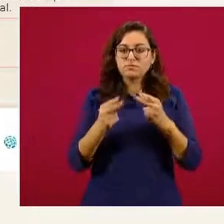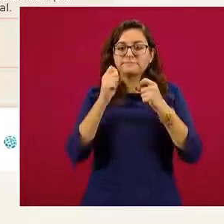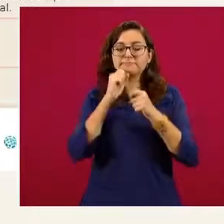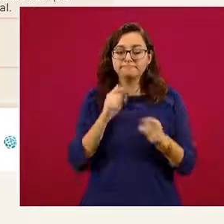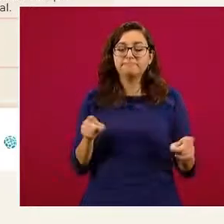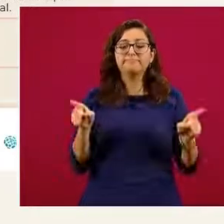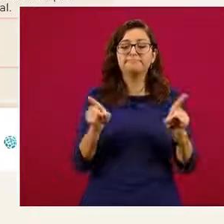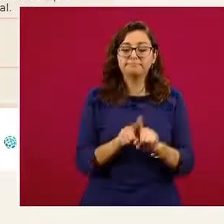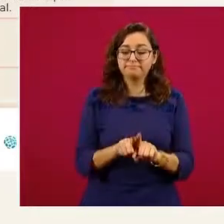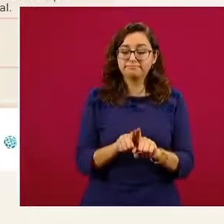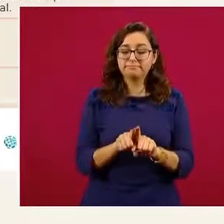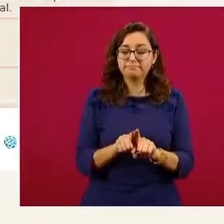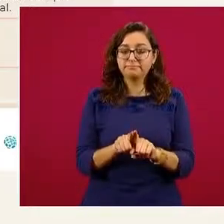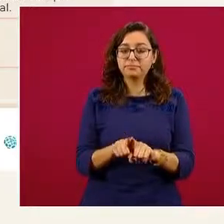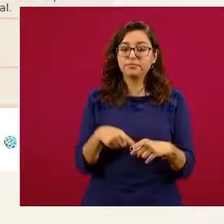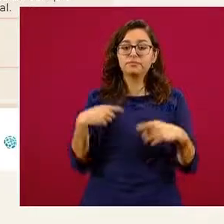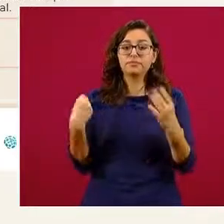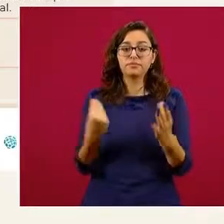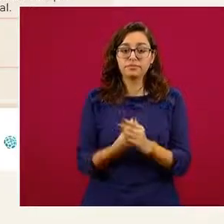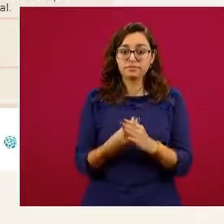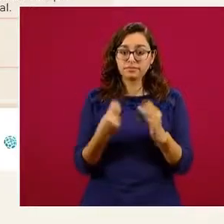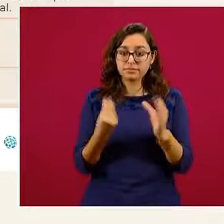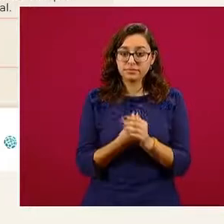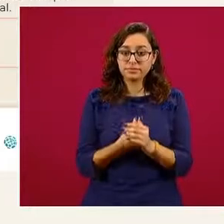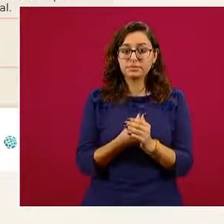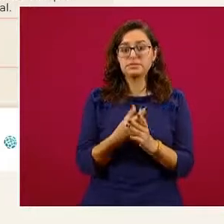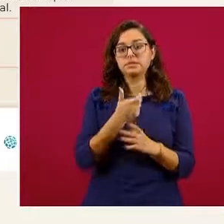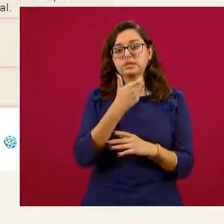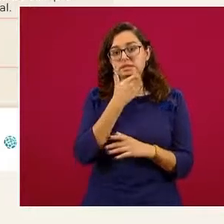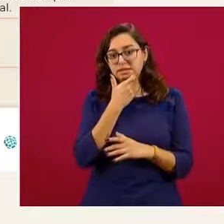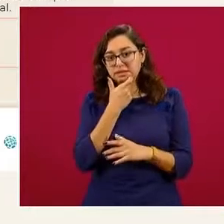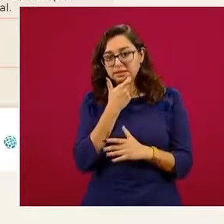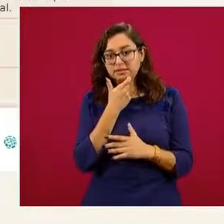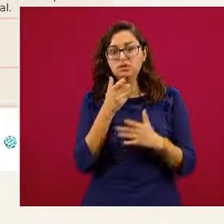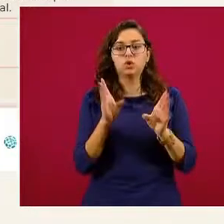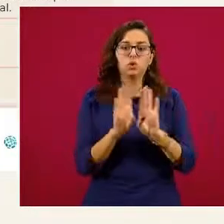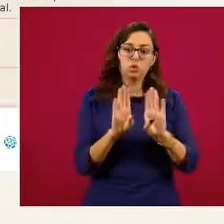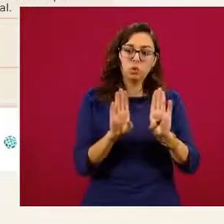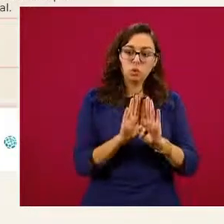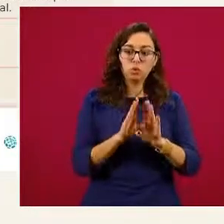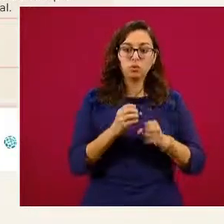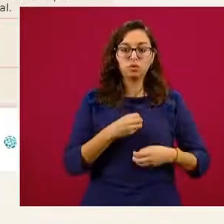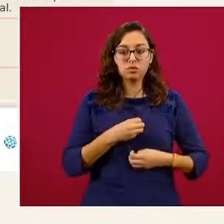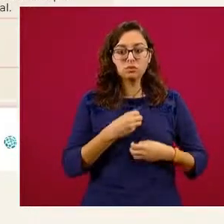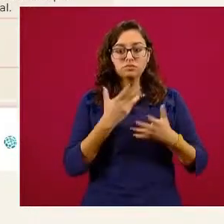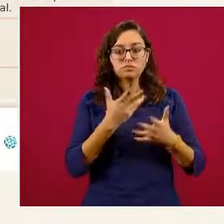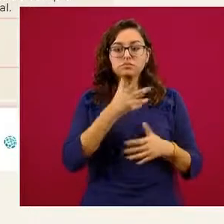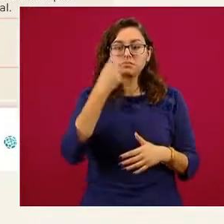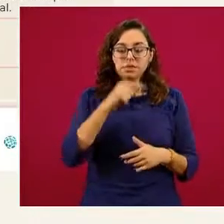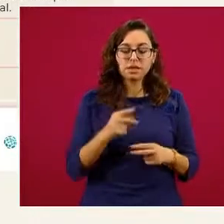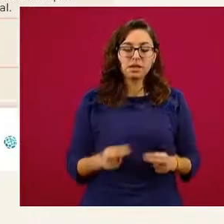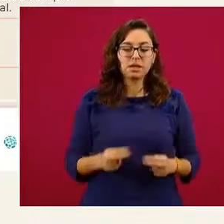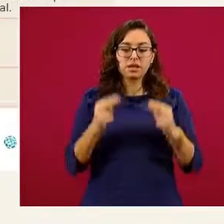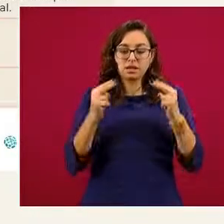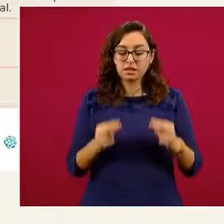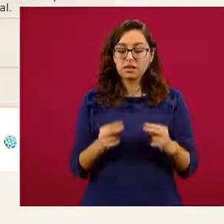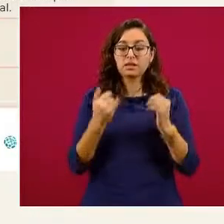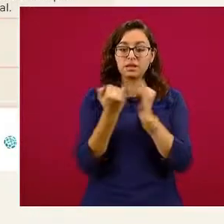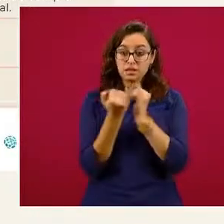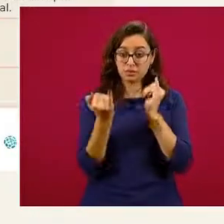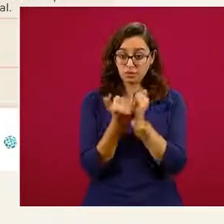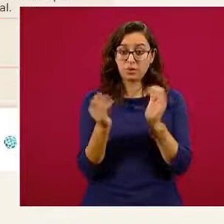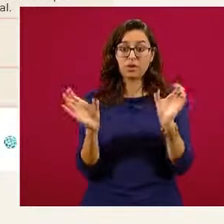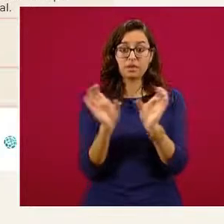incluyendo un pequeño curso sobre inglés y cómo expresarse para cerrar negocios, certificaciones